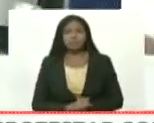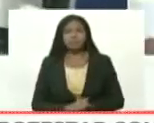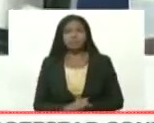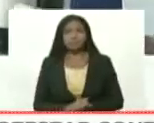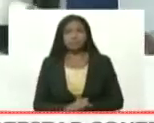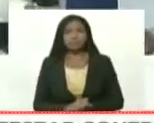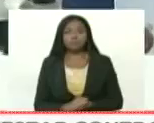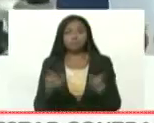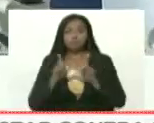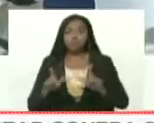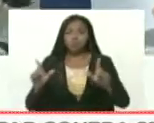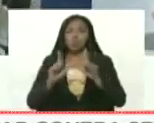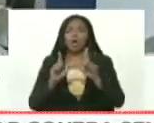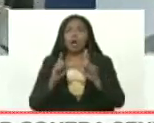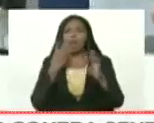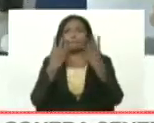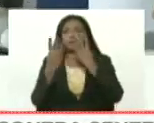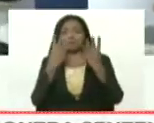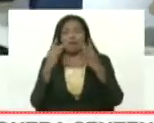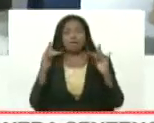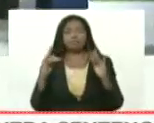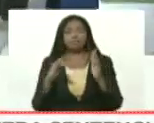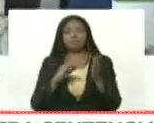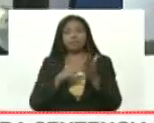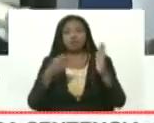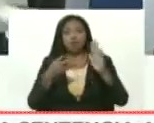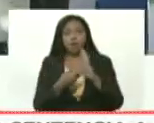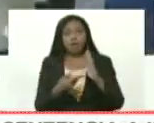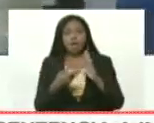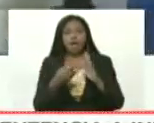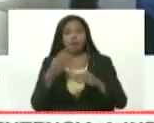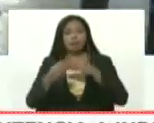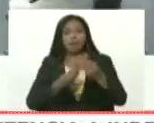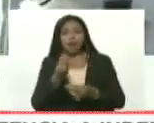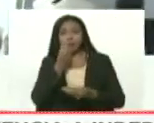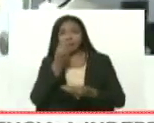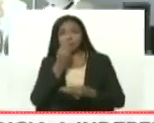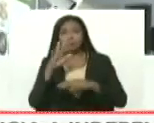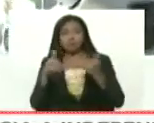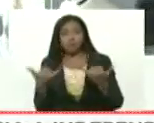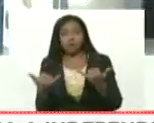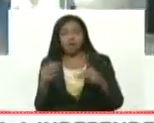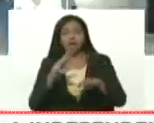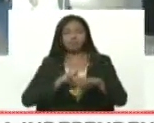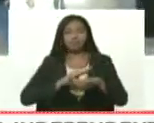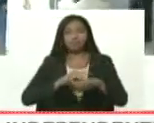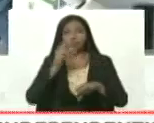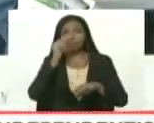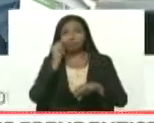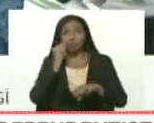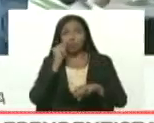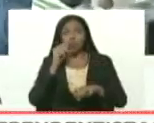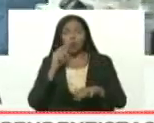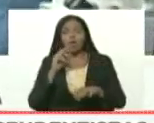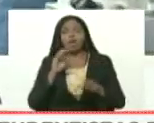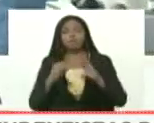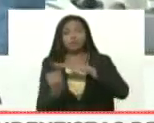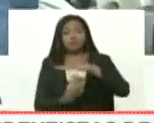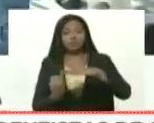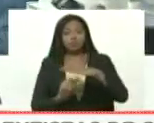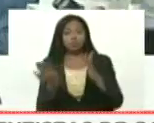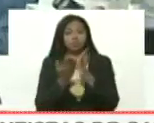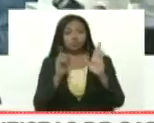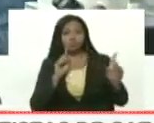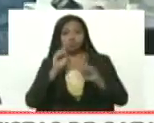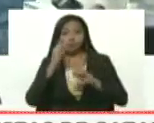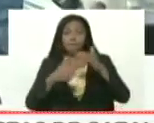en el stand, en la exposición de biotecnología para la producción agroalimentaria. Aquí nos acompaña el doctor Juan Mateo del Instituto de Estudios Avanzados, que realiza